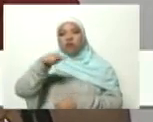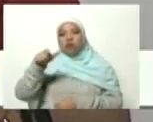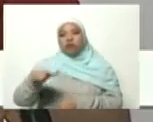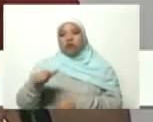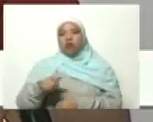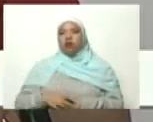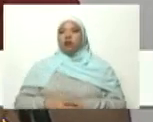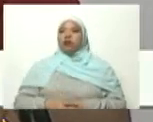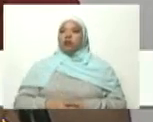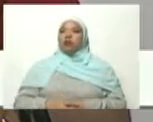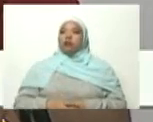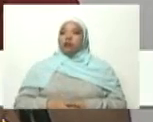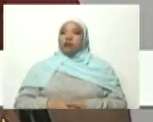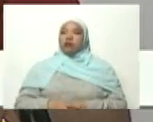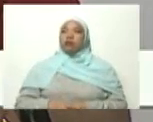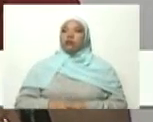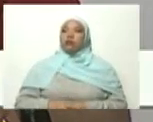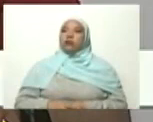va a estar conectada en línea,